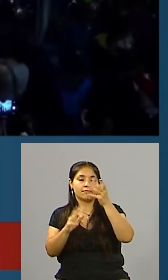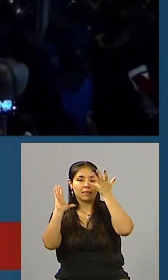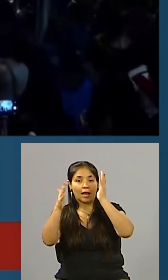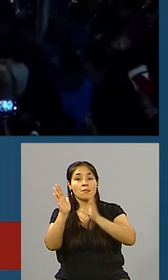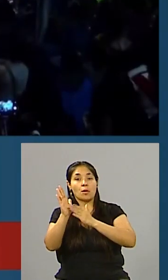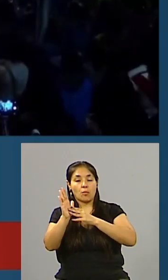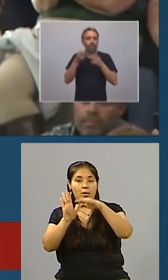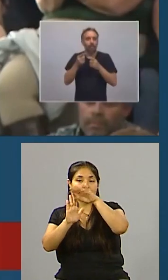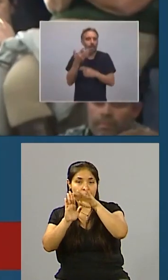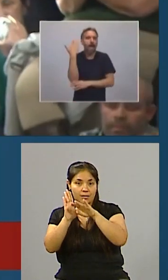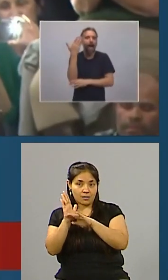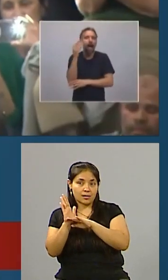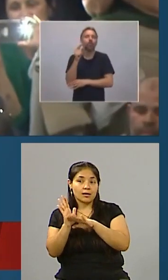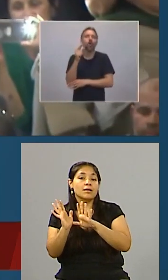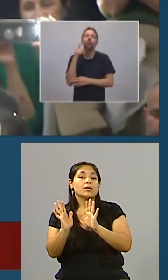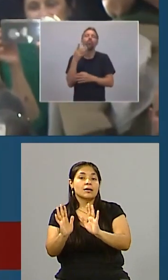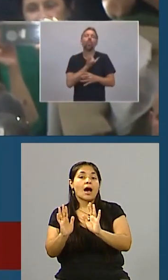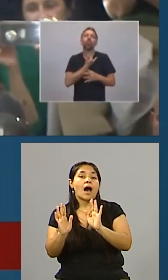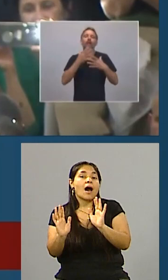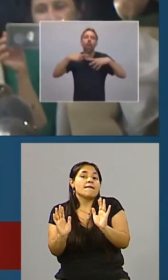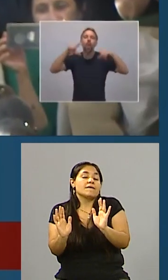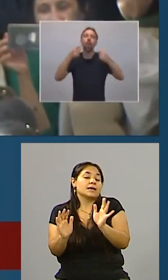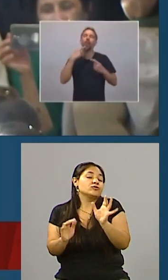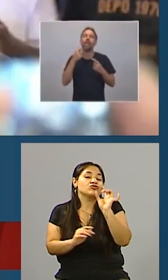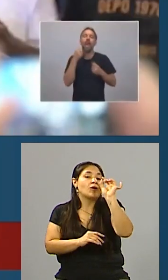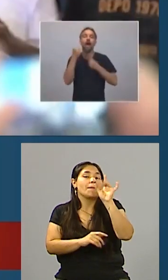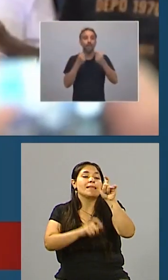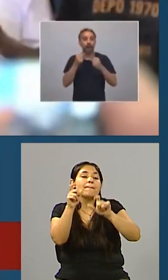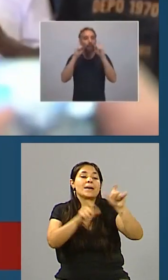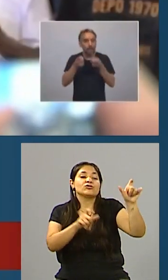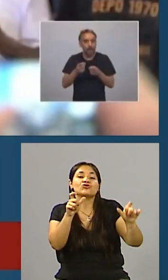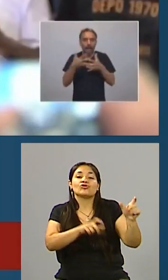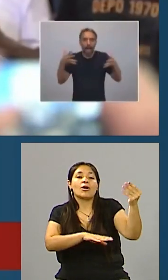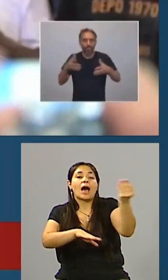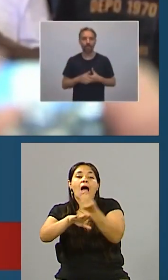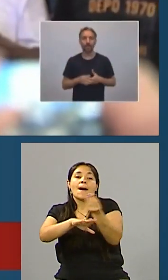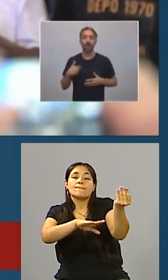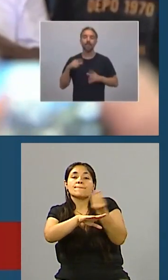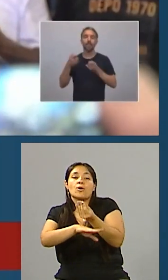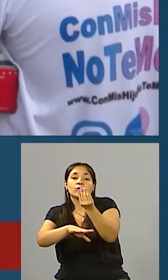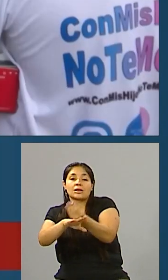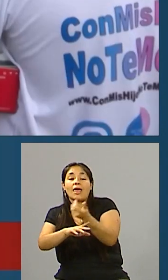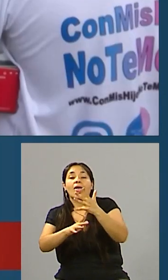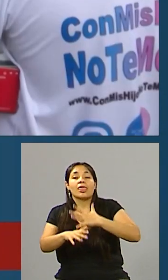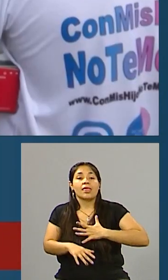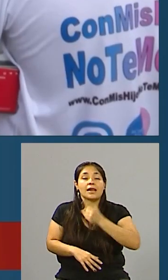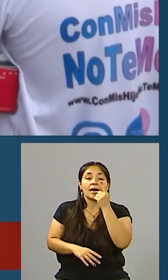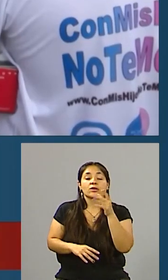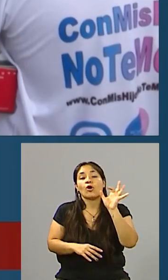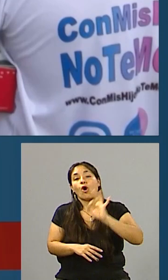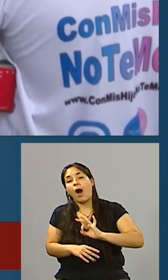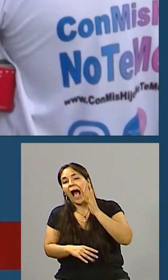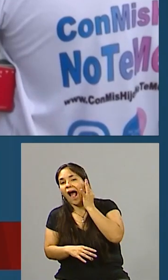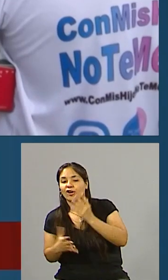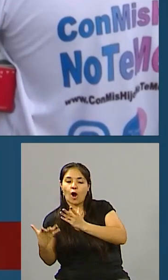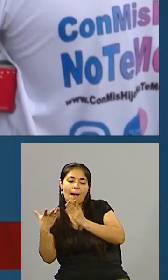si es solo un aporte de dirigentes o si es solo o si es dirigentes a cambio de concesiones